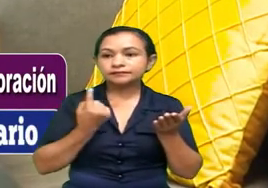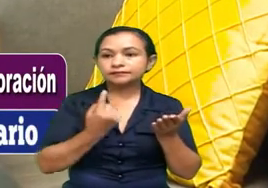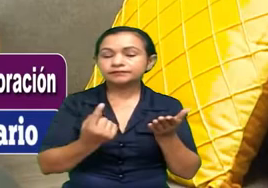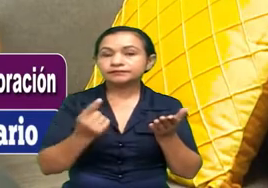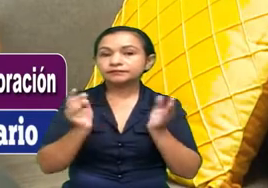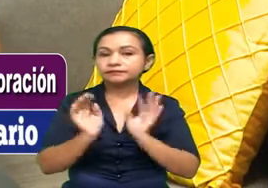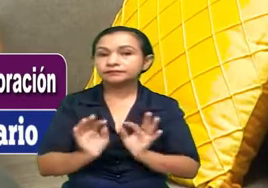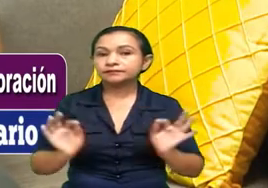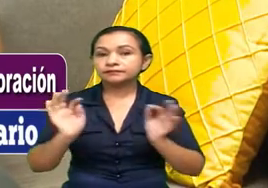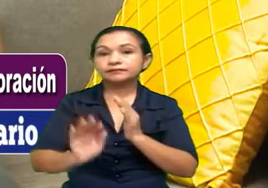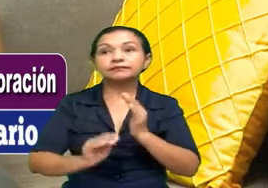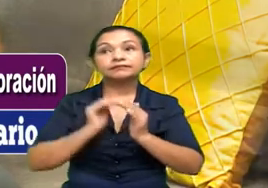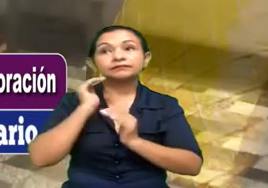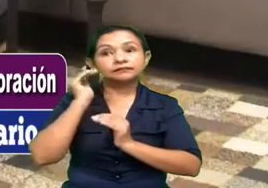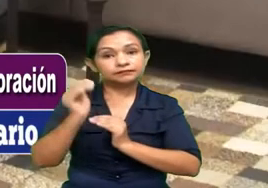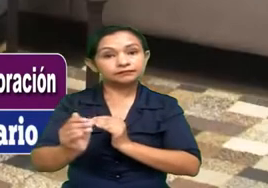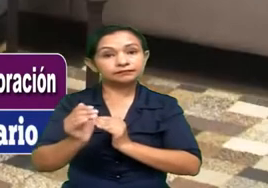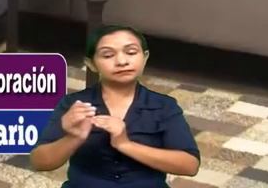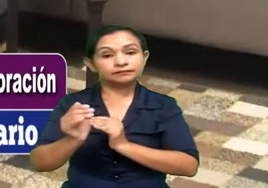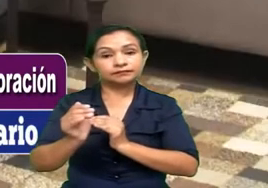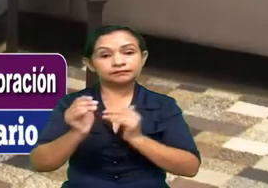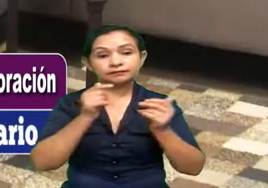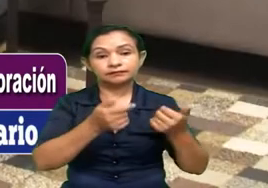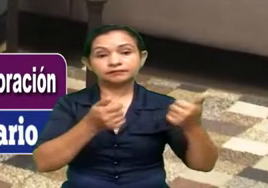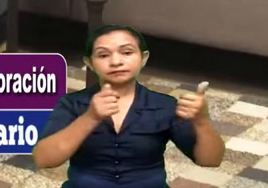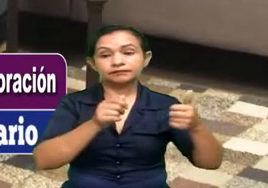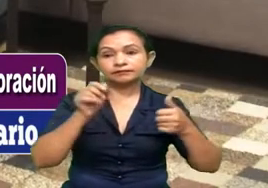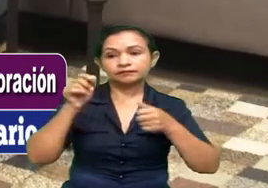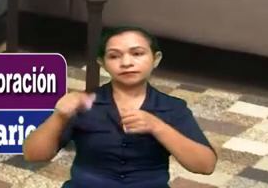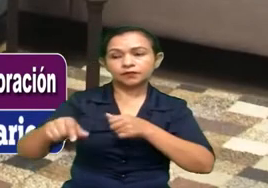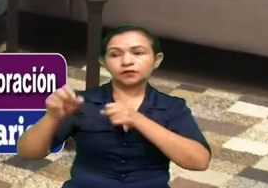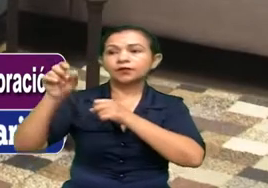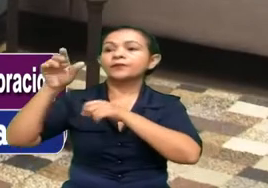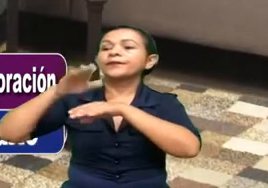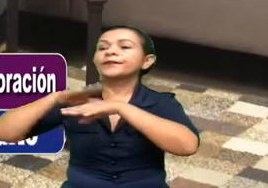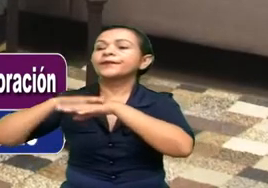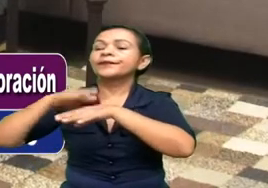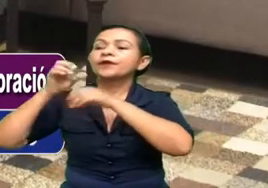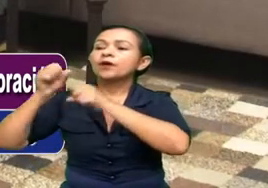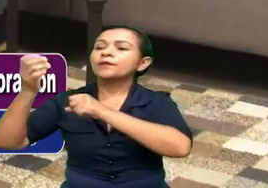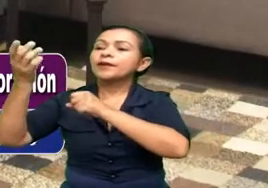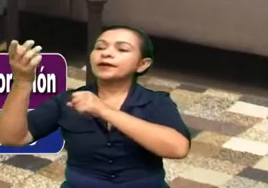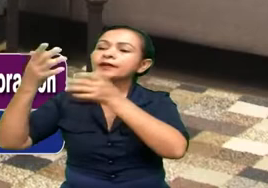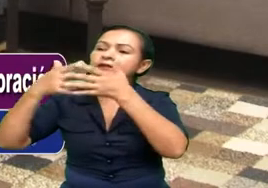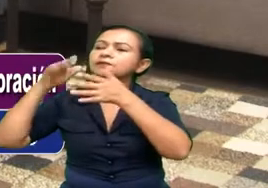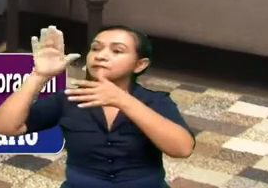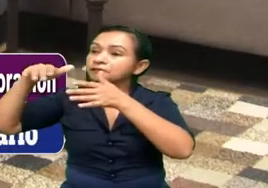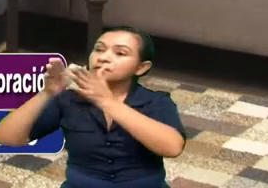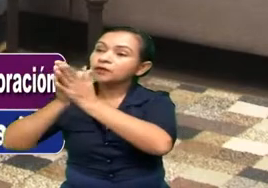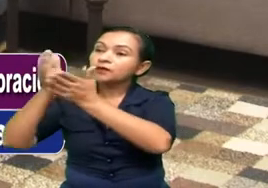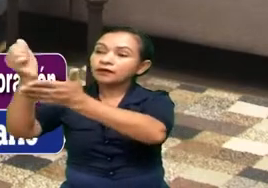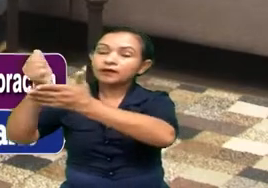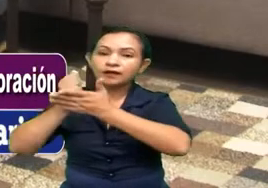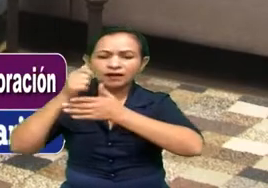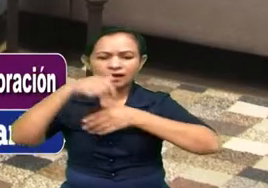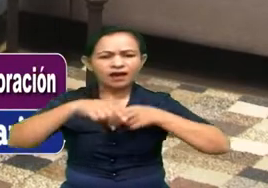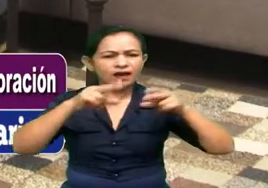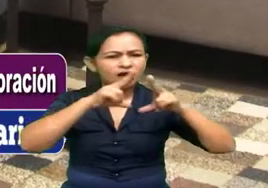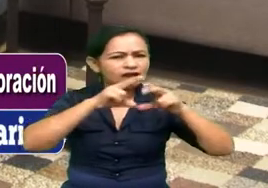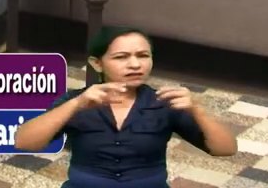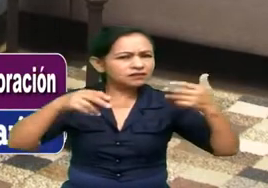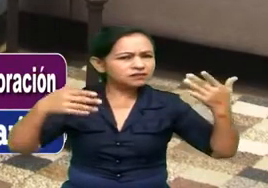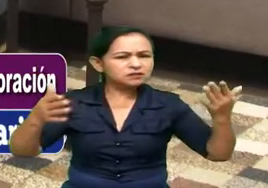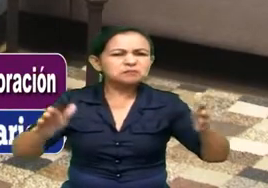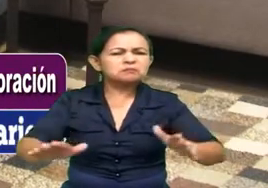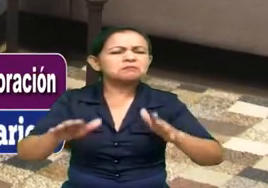principio entiendo que los democráticos habían contratado a Byron Cole, ¿no?, para venir a Nicaragua con sus mercenarios. Sí, sí. ¿Cuál era el propósito de